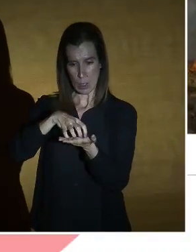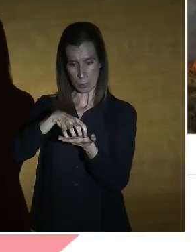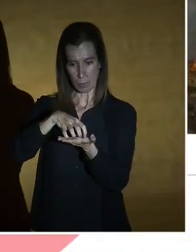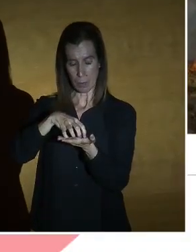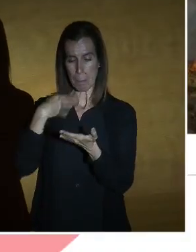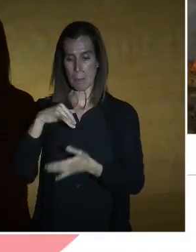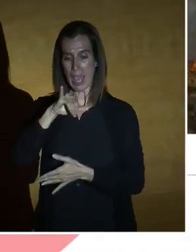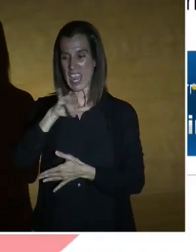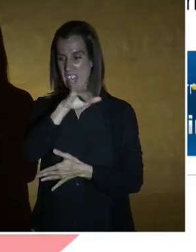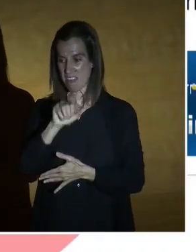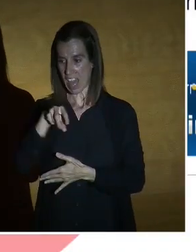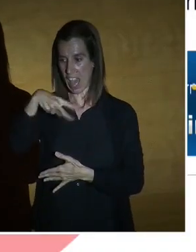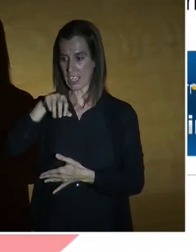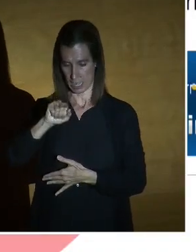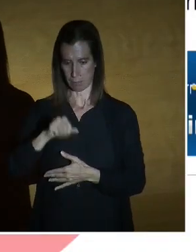de Izaña.